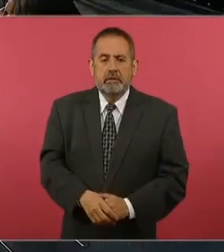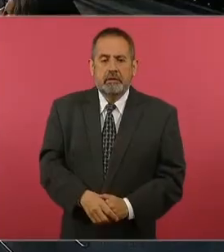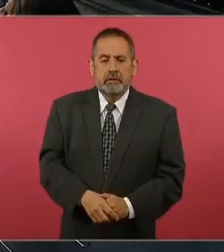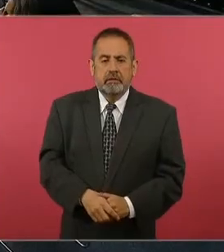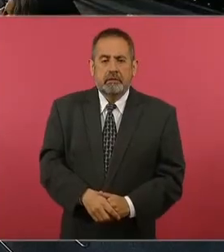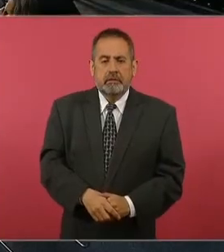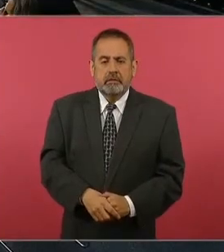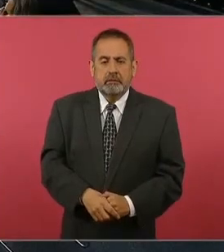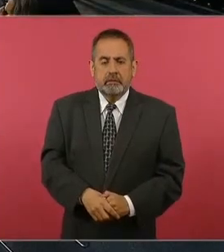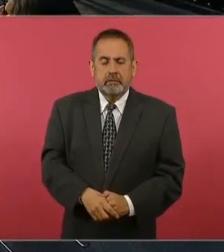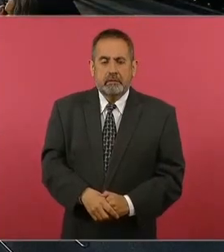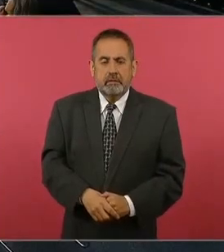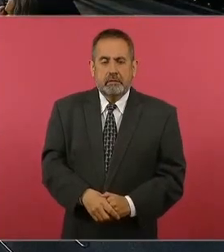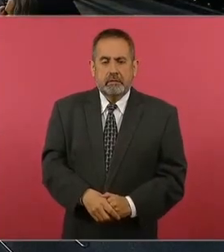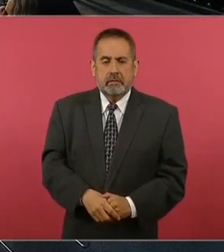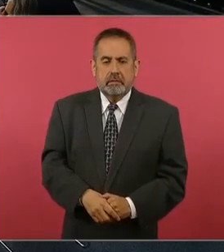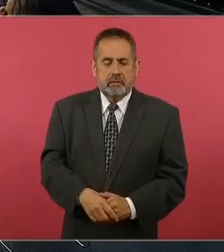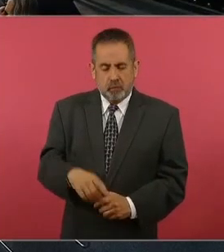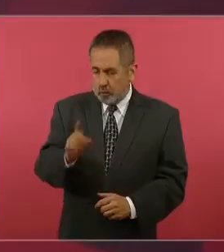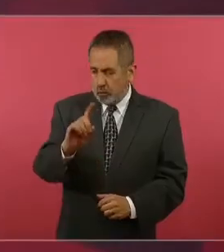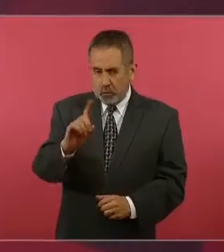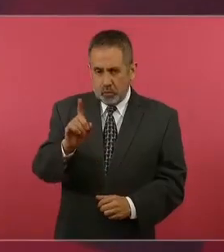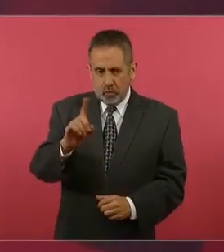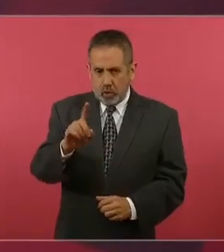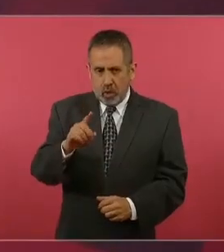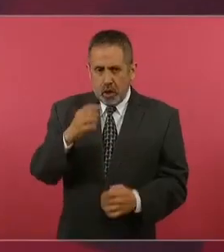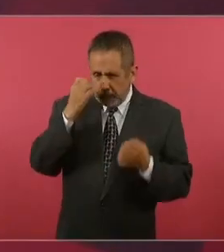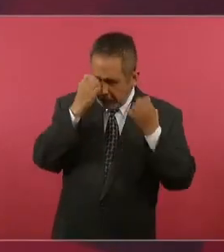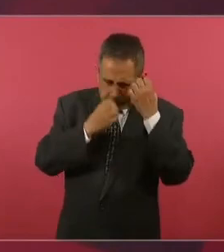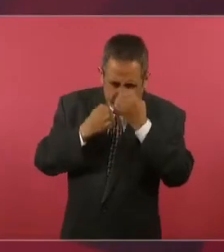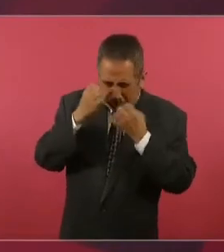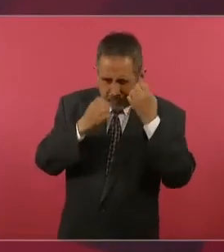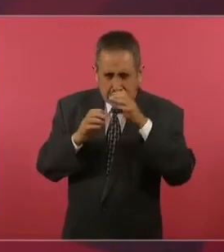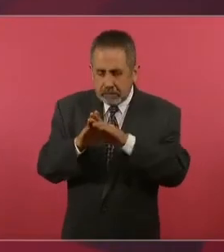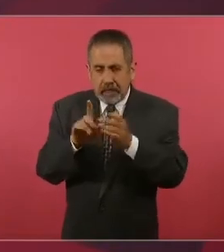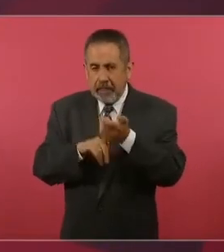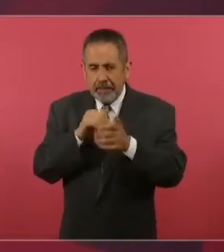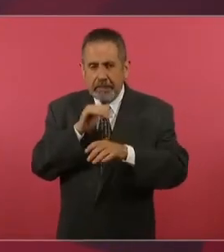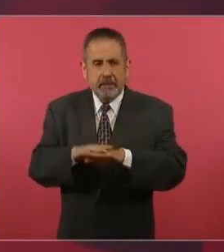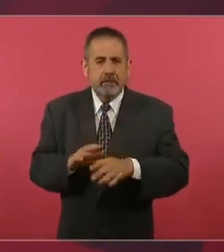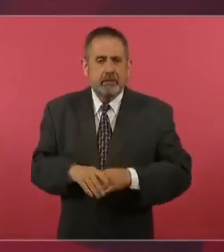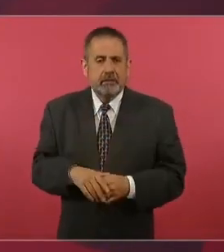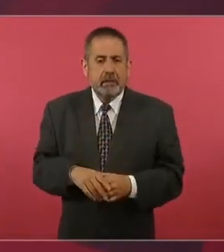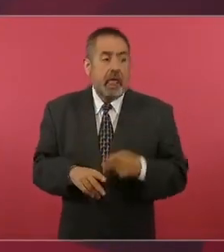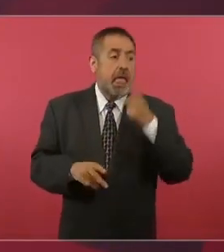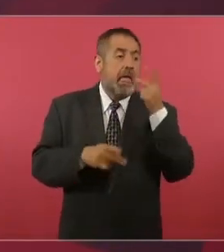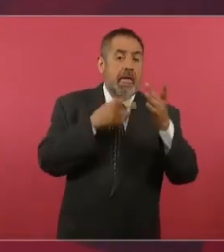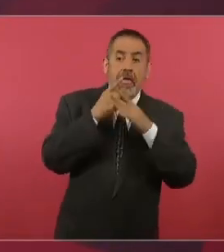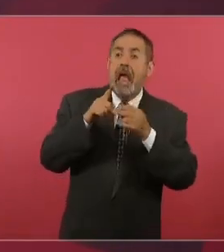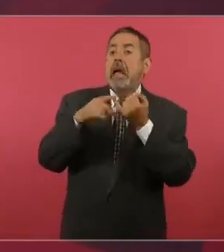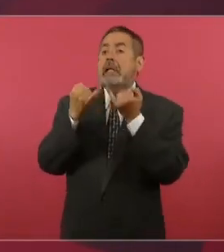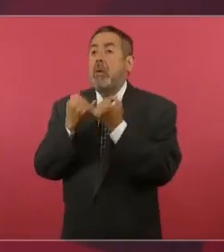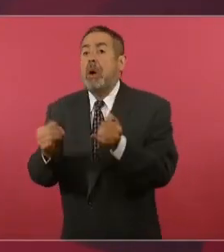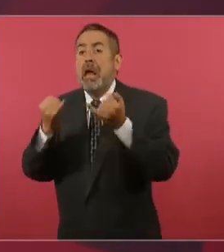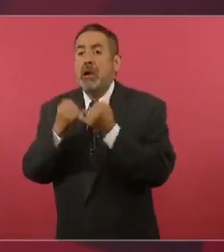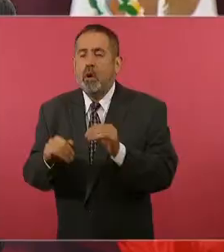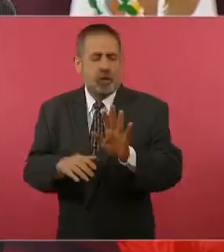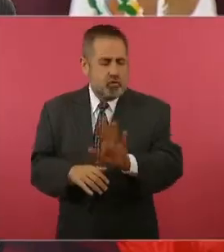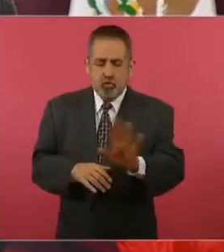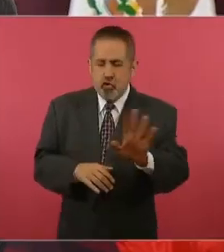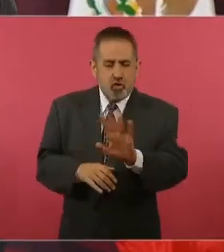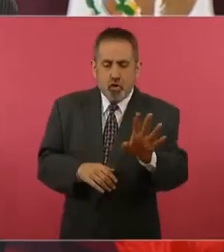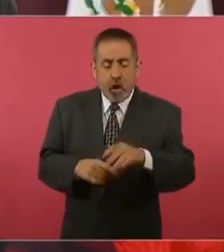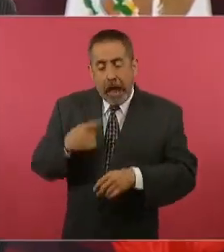Estrenar un tramo de... No. Es supervisión. No, porque luego dicen, ya vino a inaugurar algo que todavía